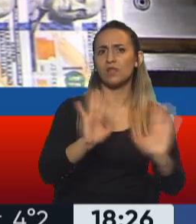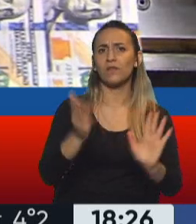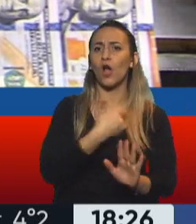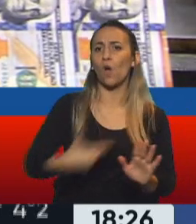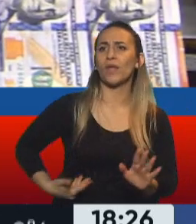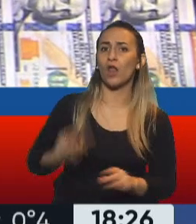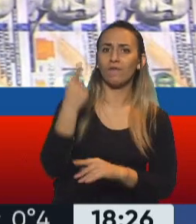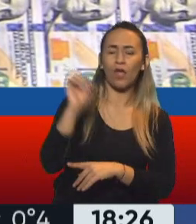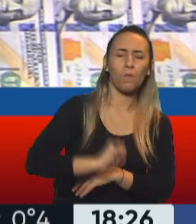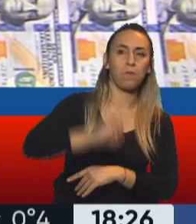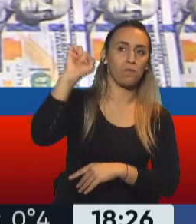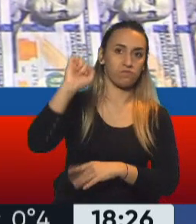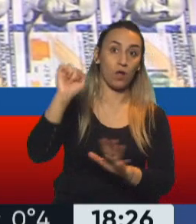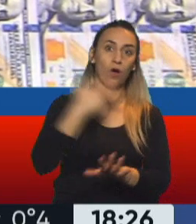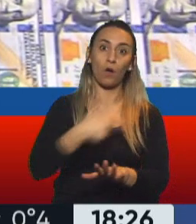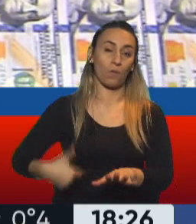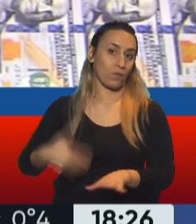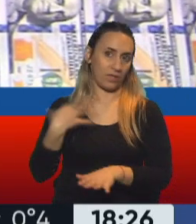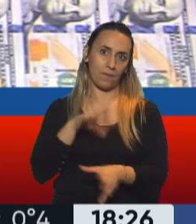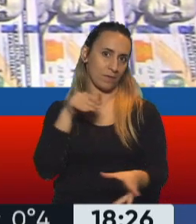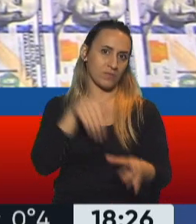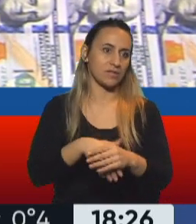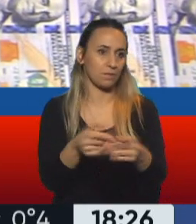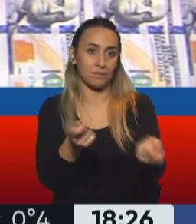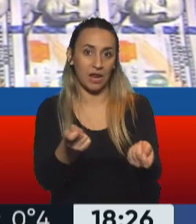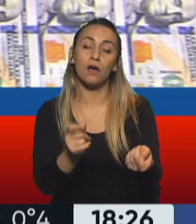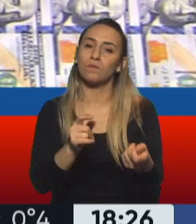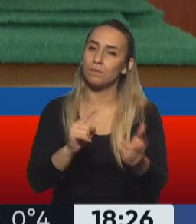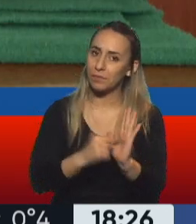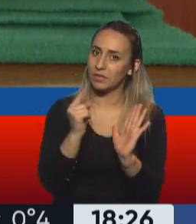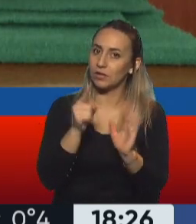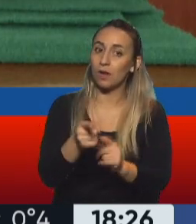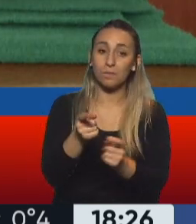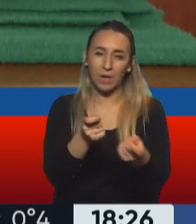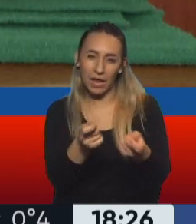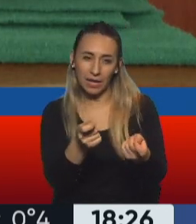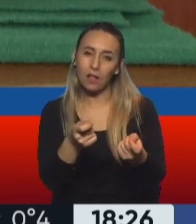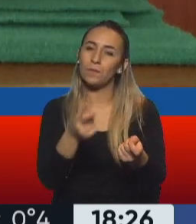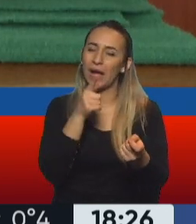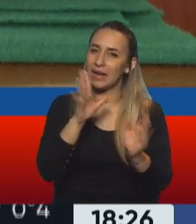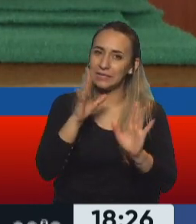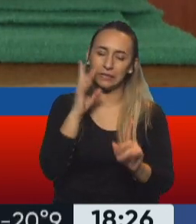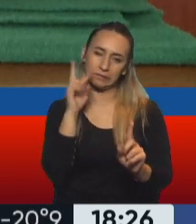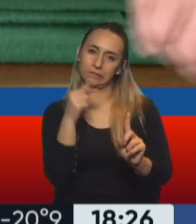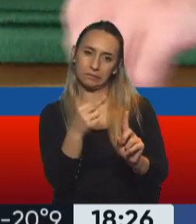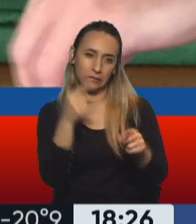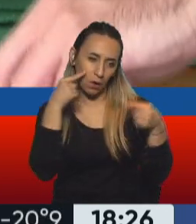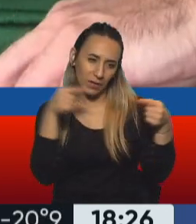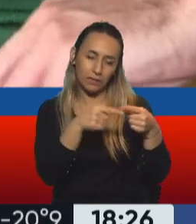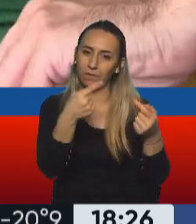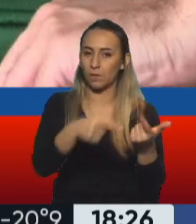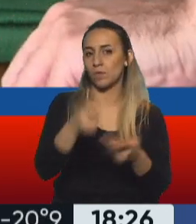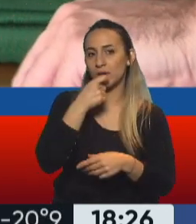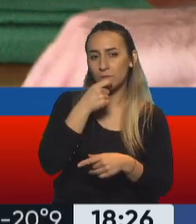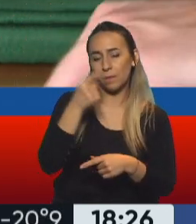intervenir. Bien. Ahora, el mercado, digamos, pareciera, más que estar mirando estas cosas, estar focalizado en otras cosas, como puede ser